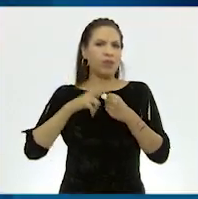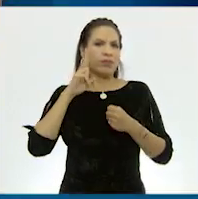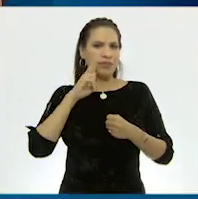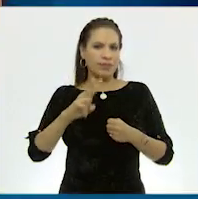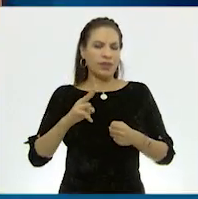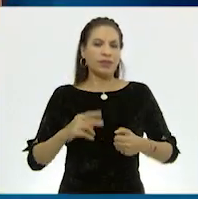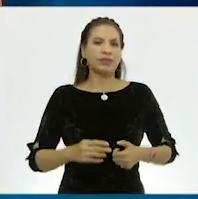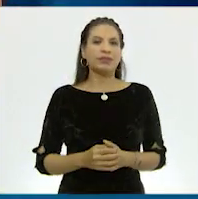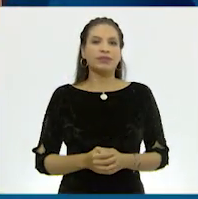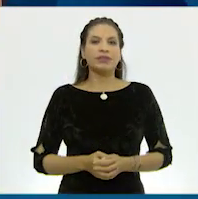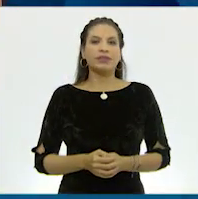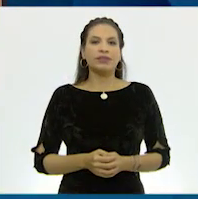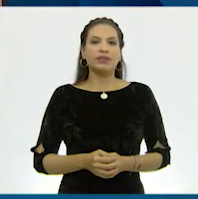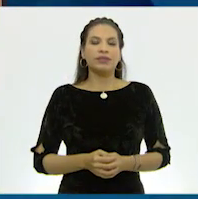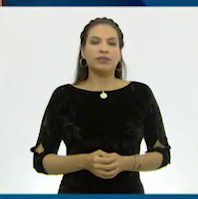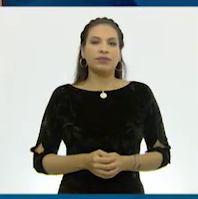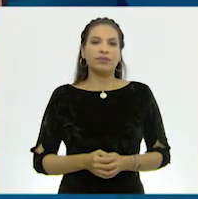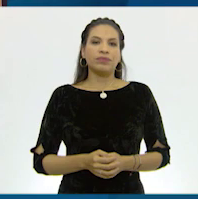verla.